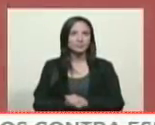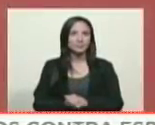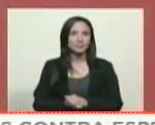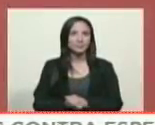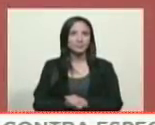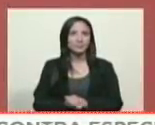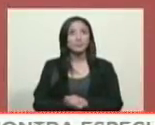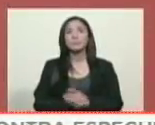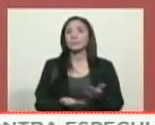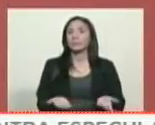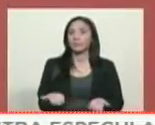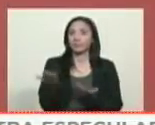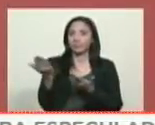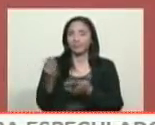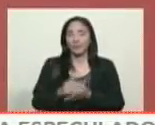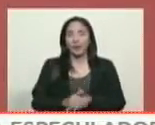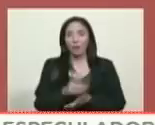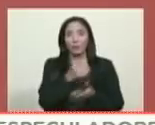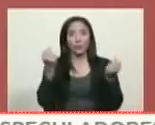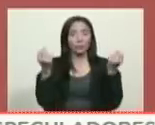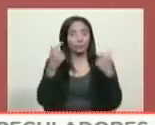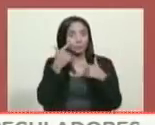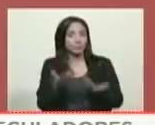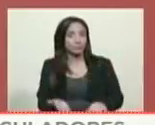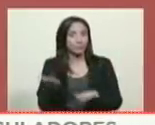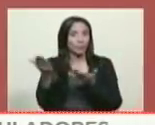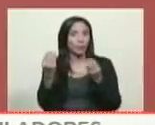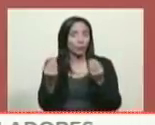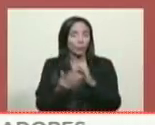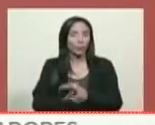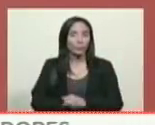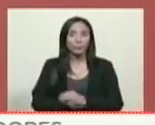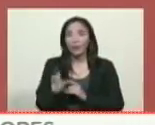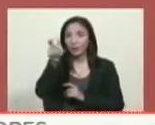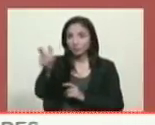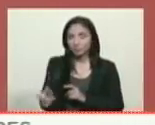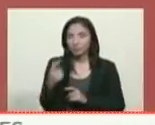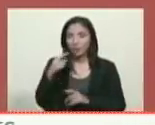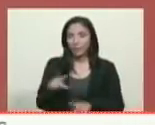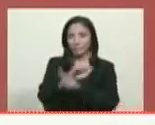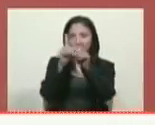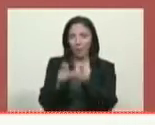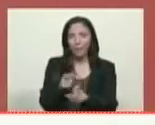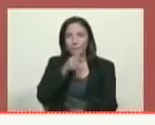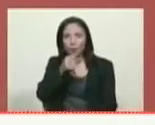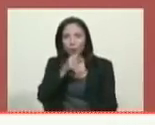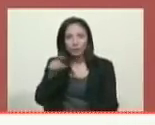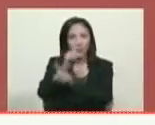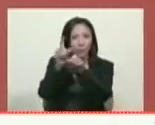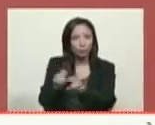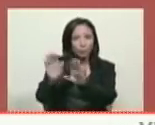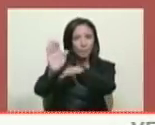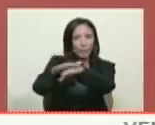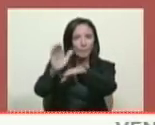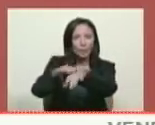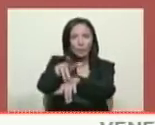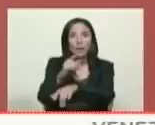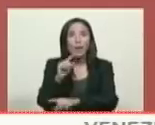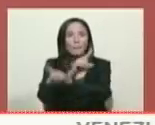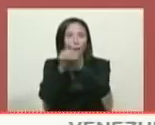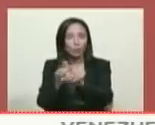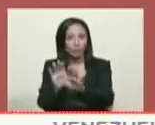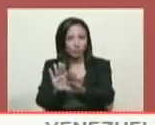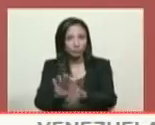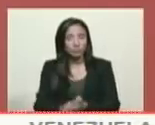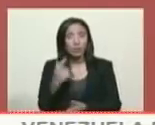Fíjense. Pequeño ejercicio de psiquiatría. Cuando la señora Yaniot le está preguntando, él está tranquilo. Hasta que le pregunta si